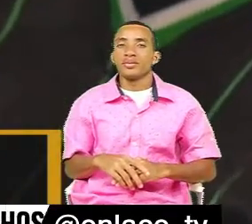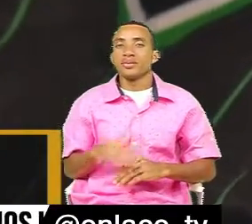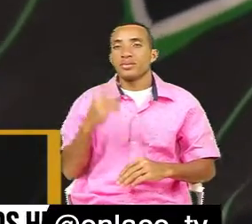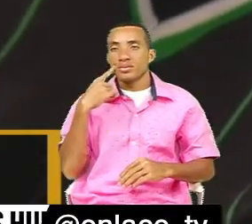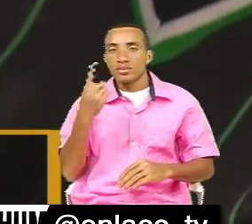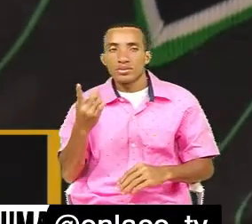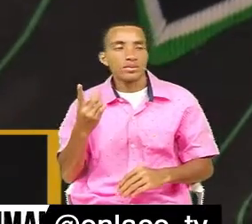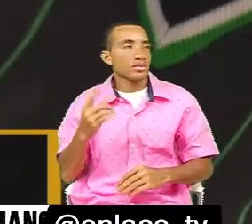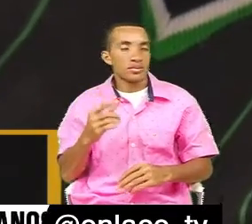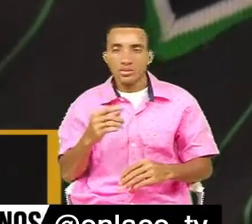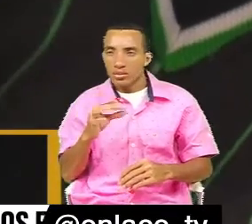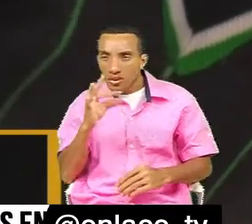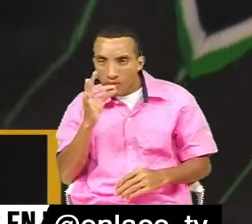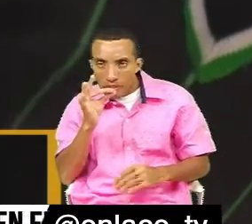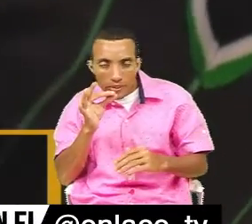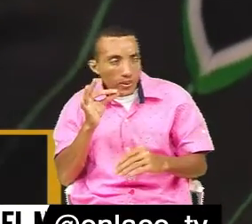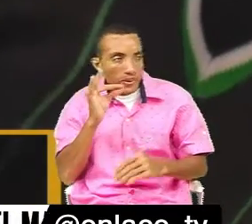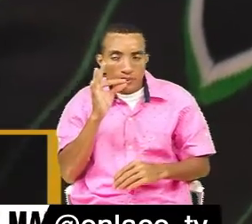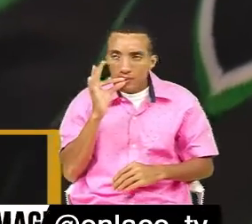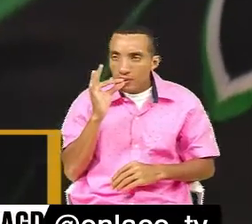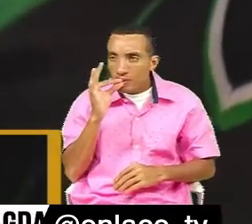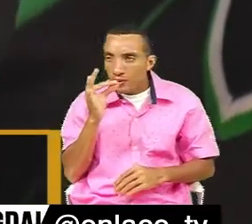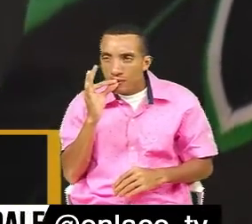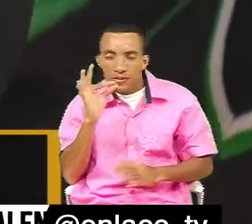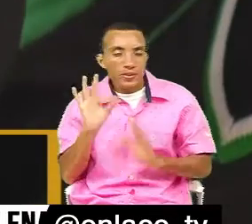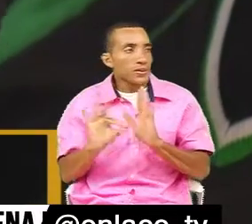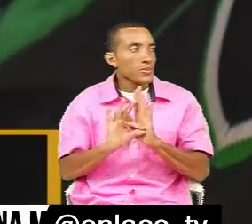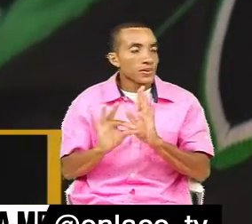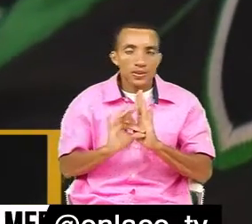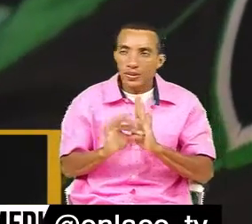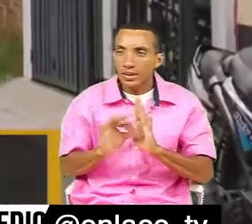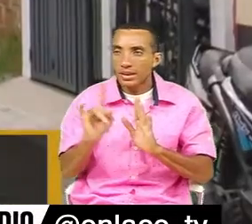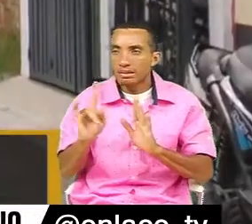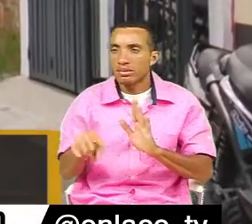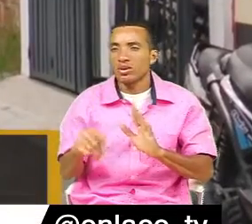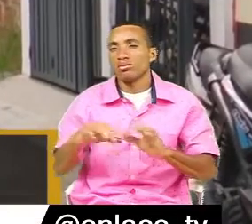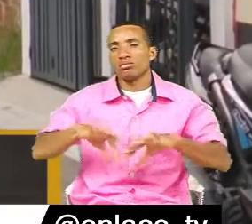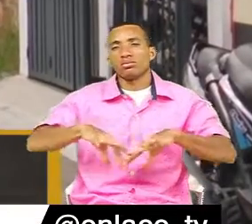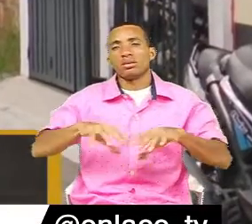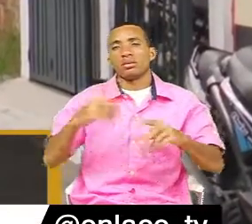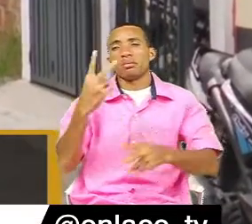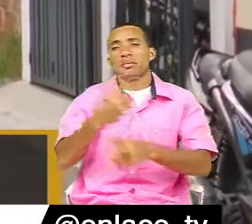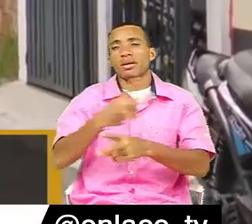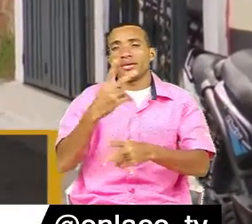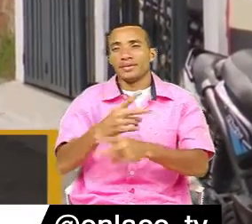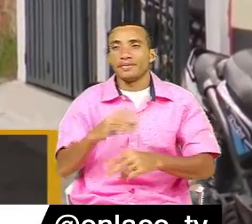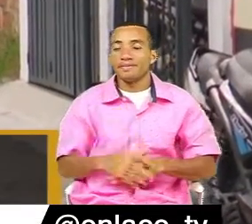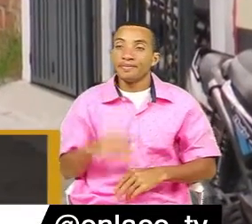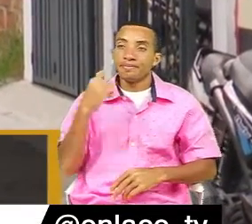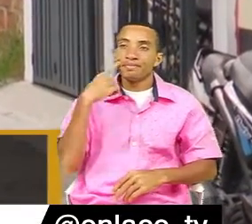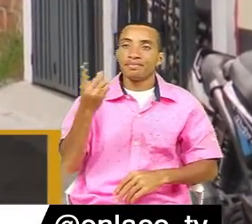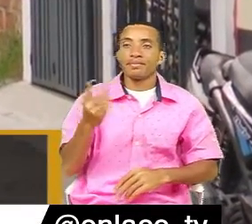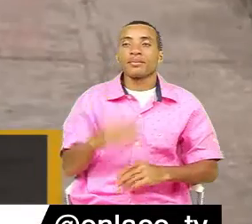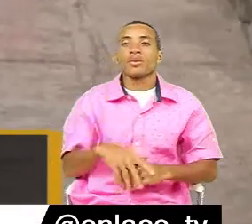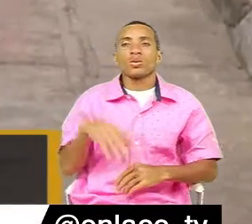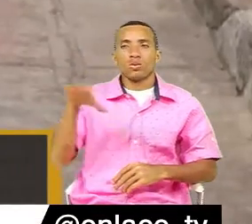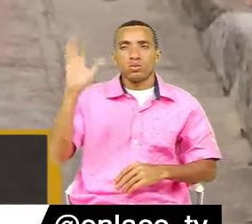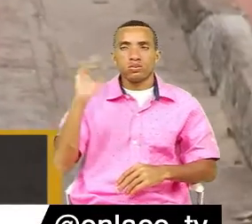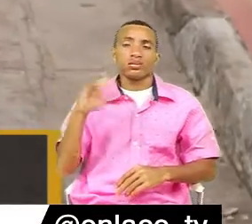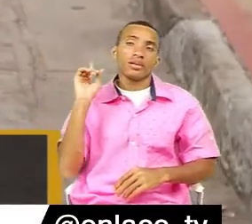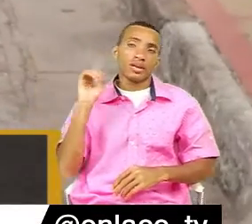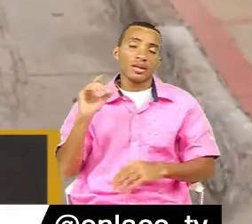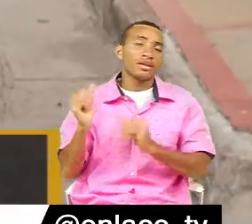droga. Entonces hay una inseguridad bastante alta. Por más de un año han convivido con los incultos y por ello